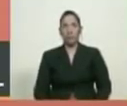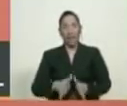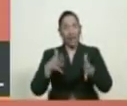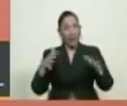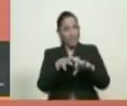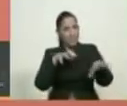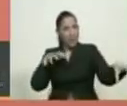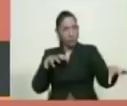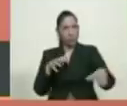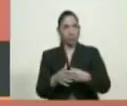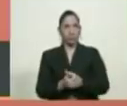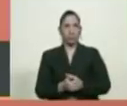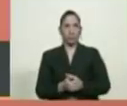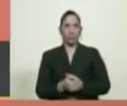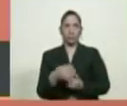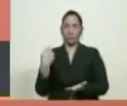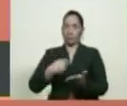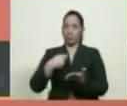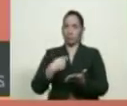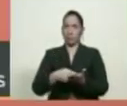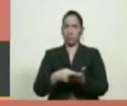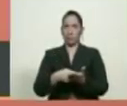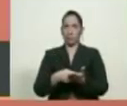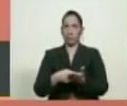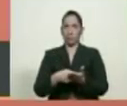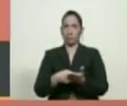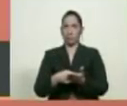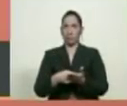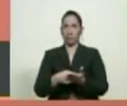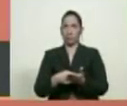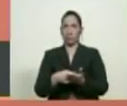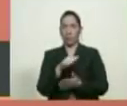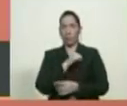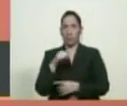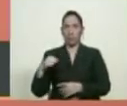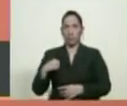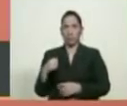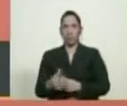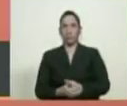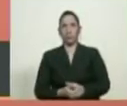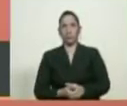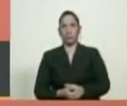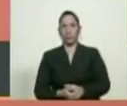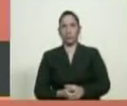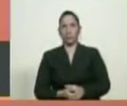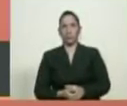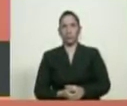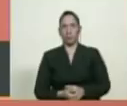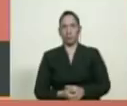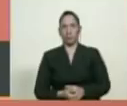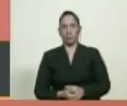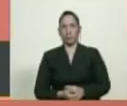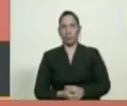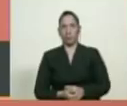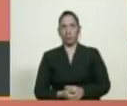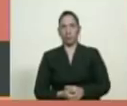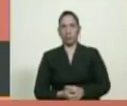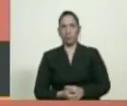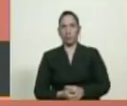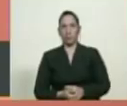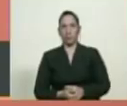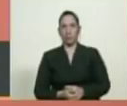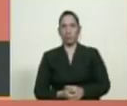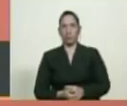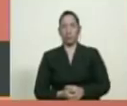mayoría del salario en el sector privado se inicia en la escala con un salario mínimo. Entonces, en base a